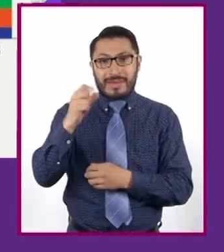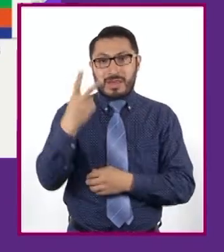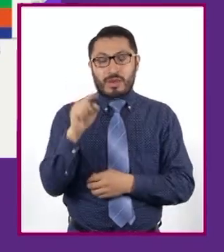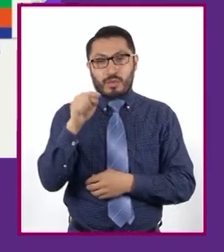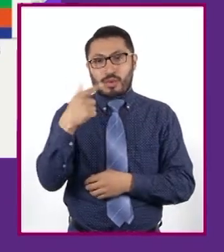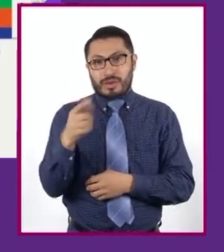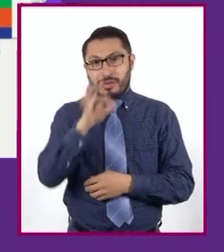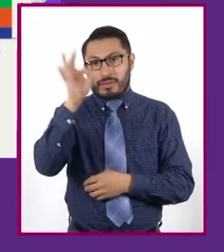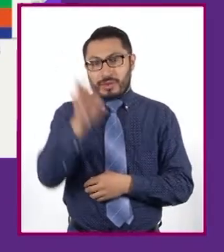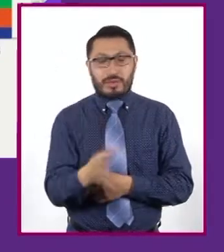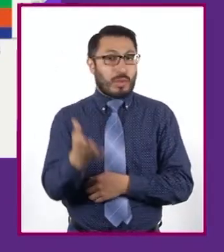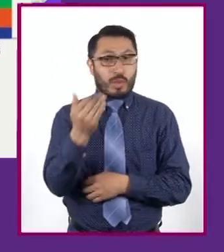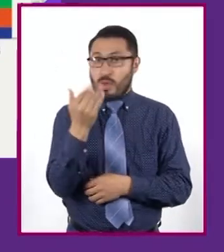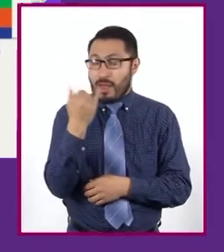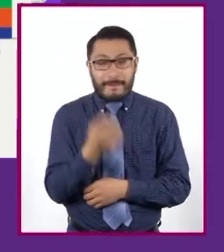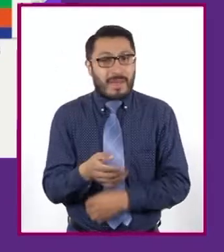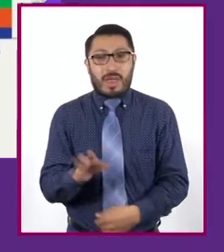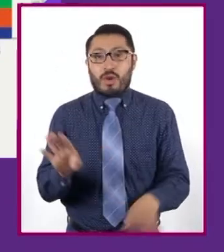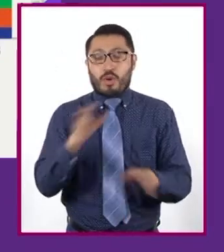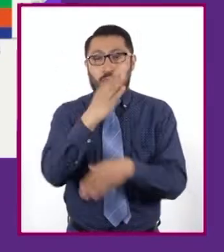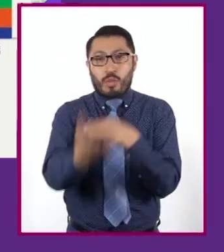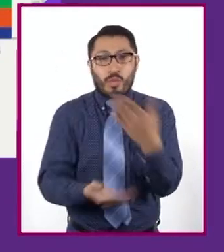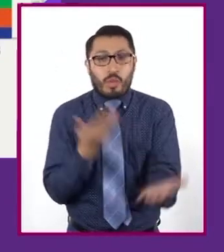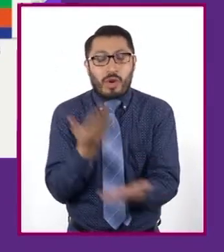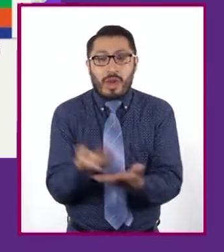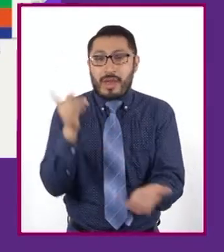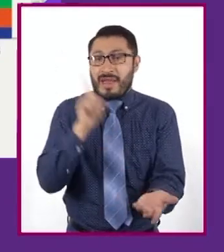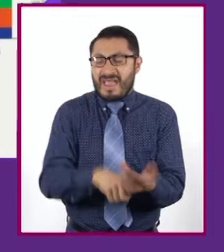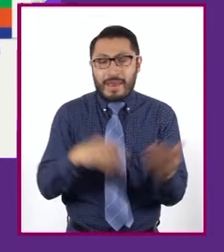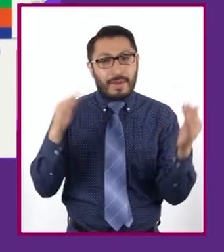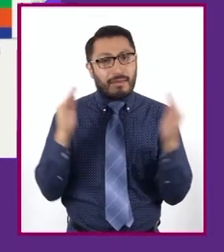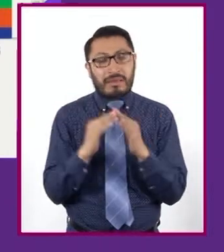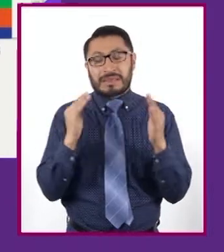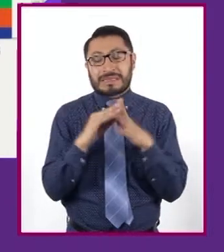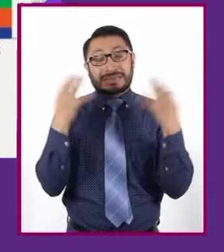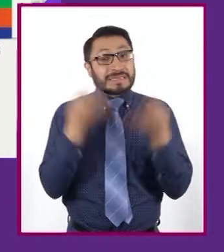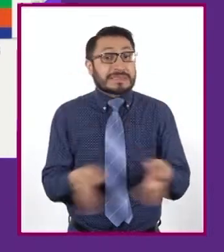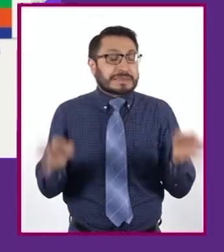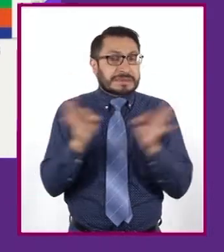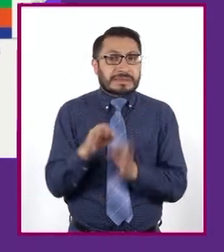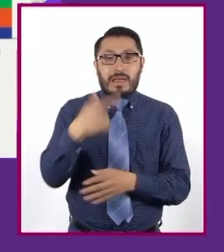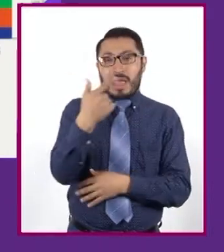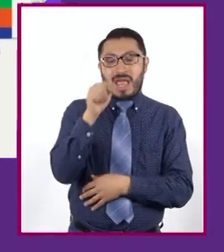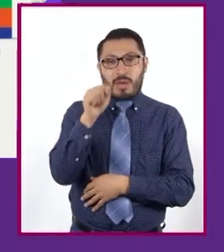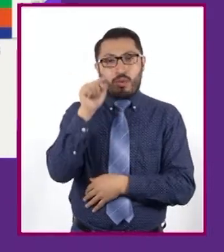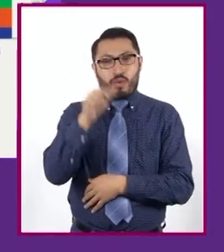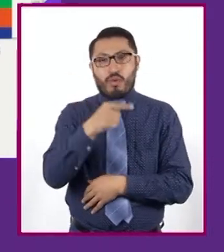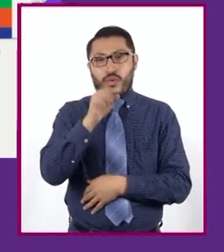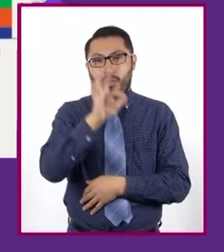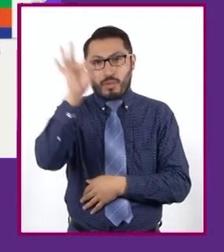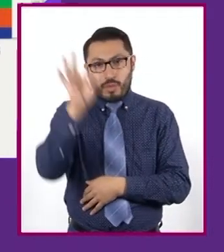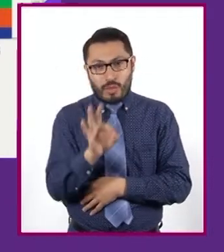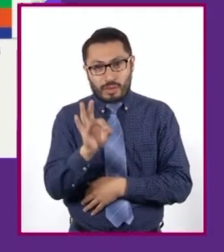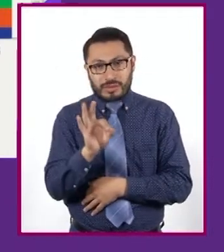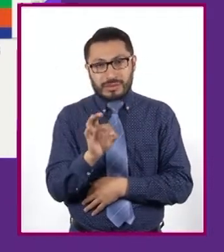22.7% no contaba con servicios básicos en la vivienda y 7.1% por rezago educativo.